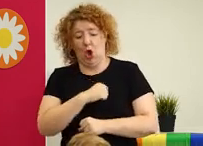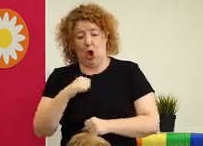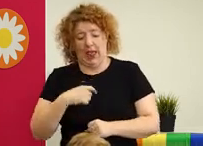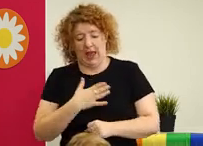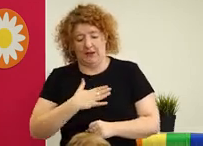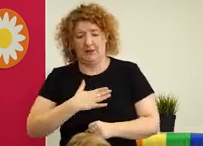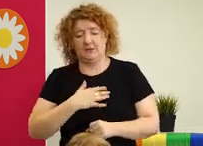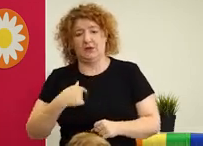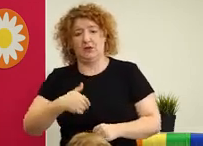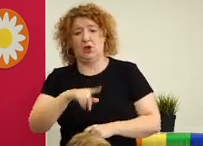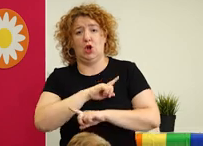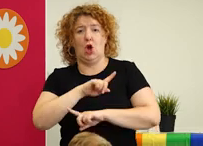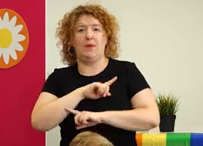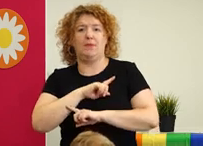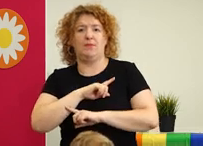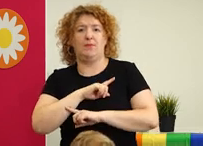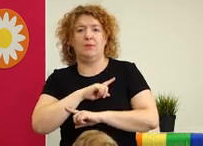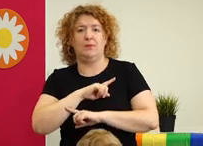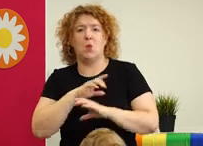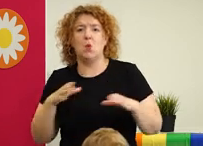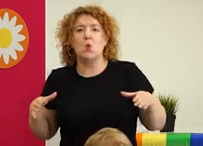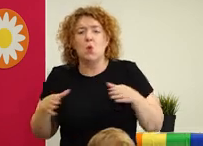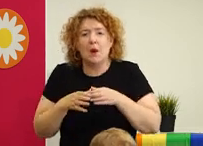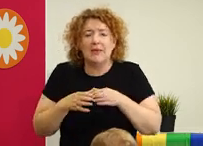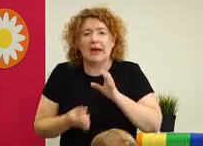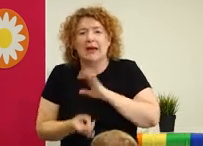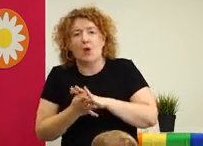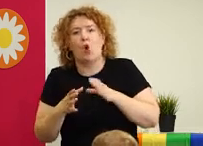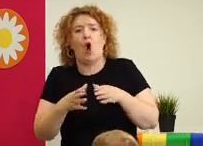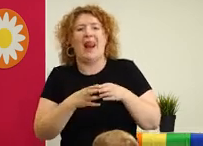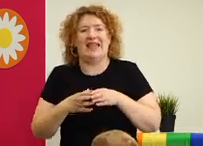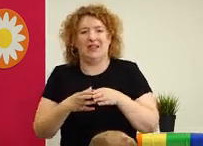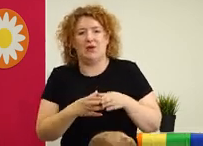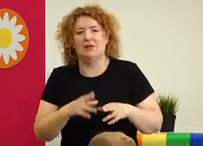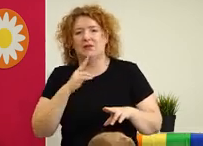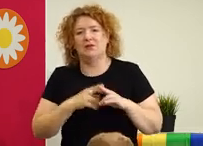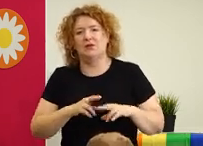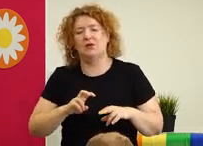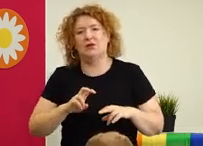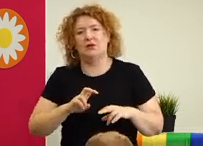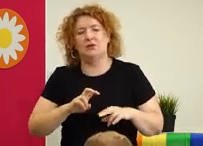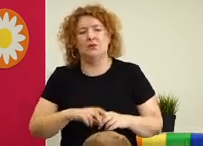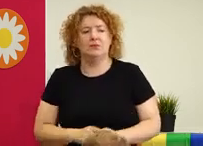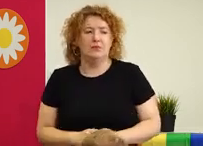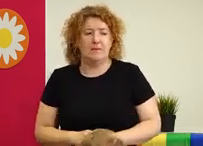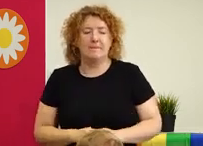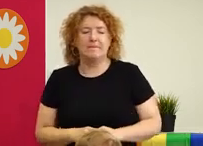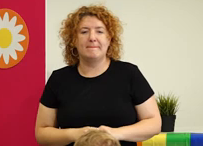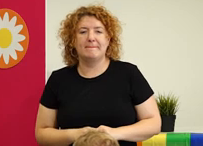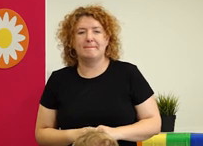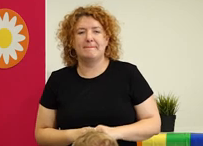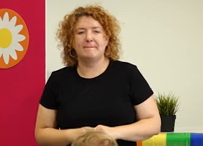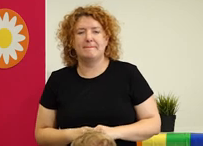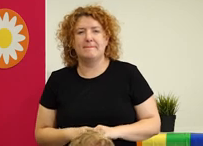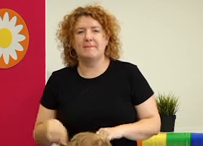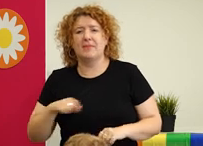ahora, desde noviembre, he podido como juntar un grupito y formamos un colectivo. Este colectivo se llama Otro Bad Arab. Estamos